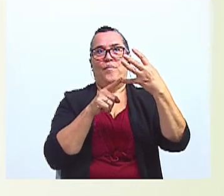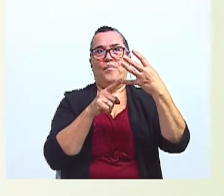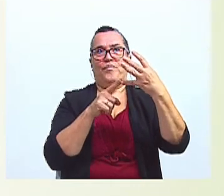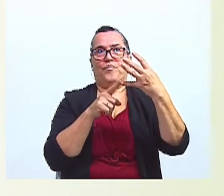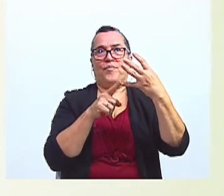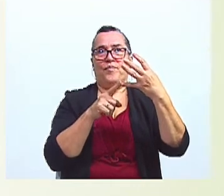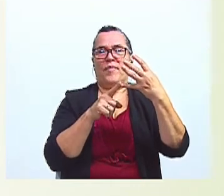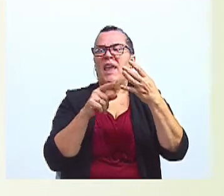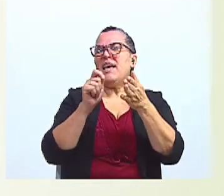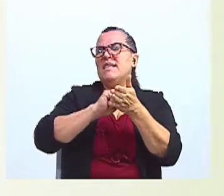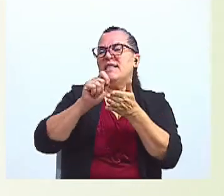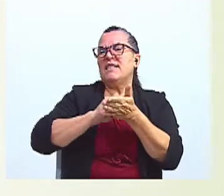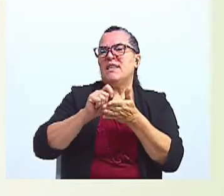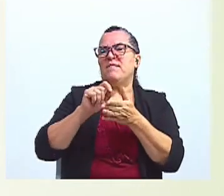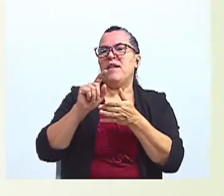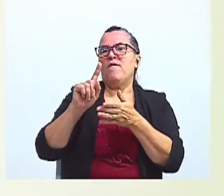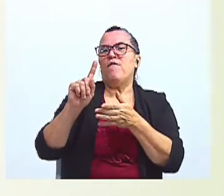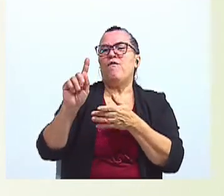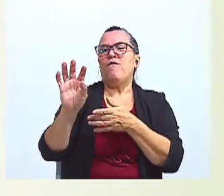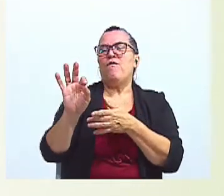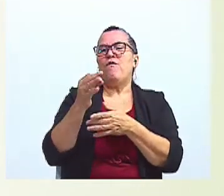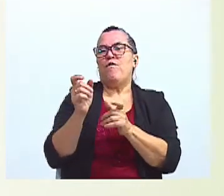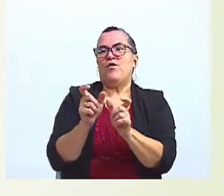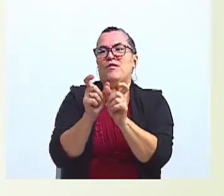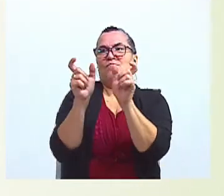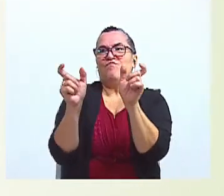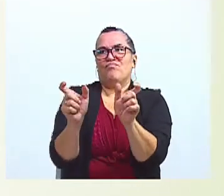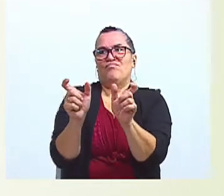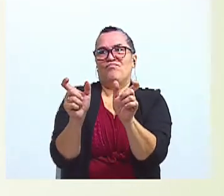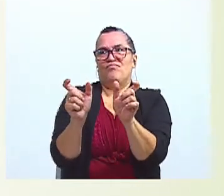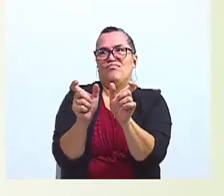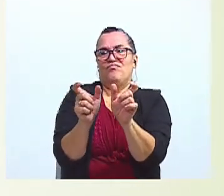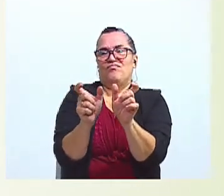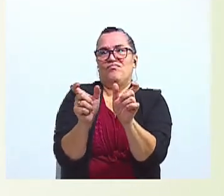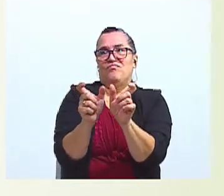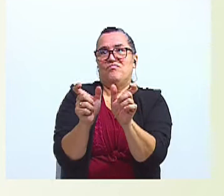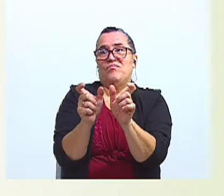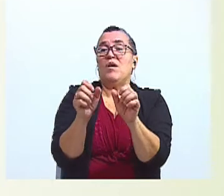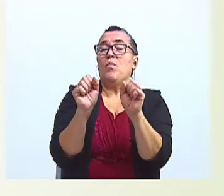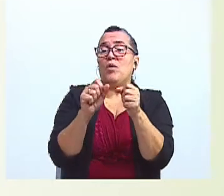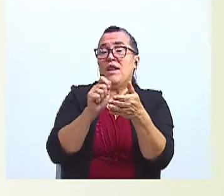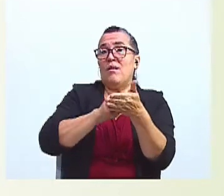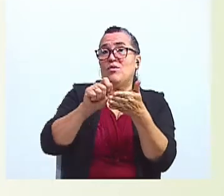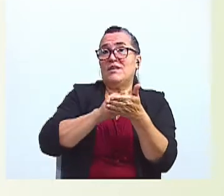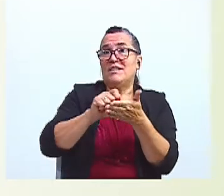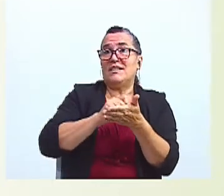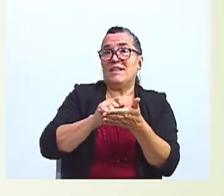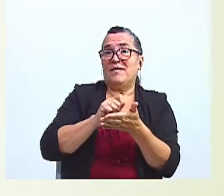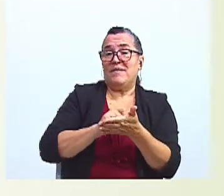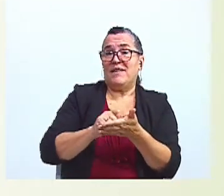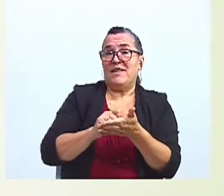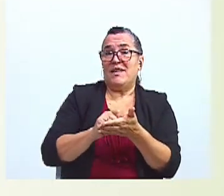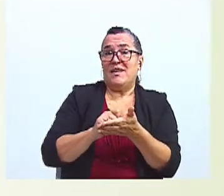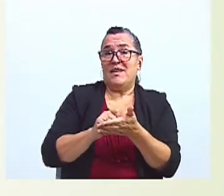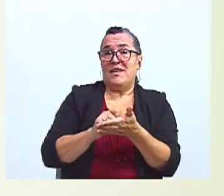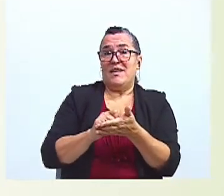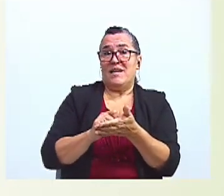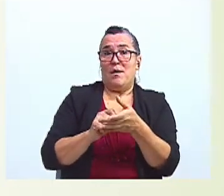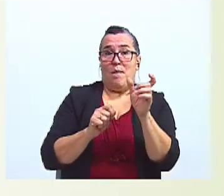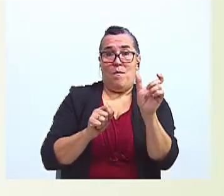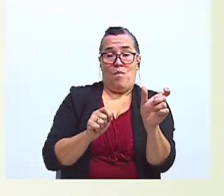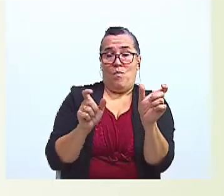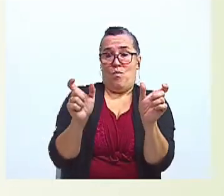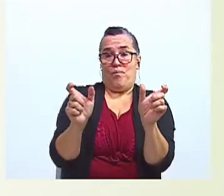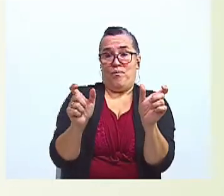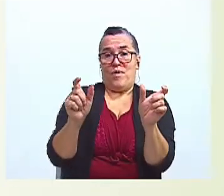Este se escribe de manera separada. Incluso podríamos escribir entre la palabra por